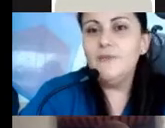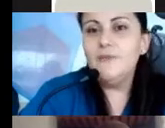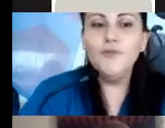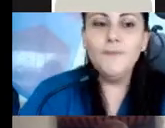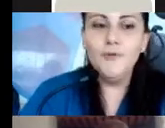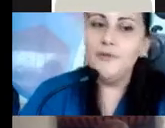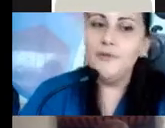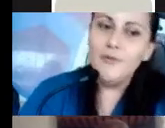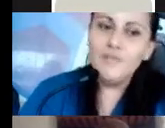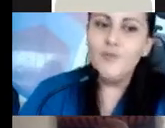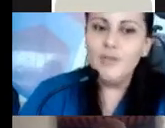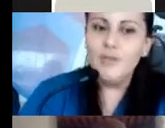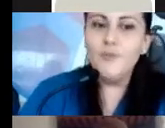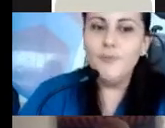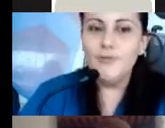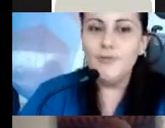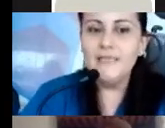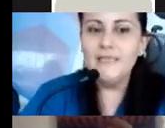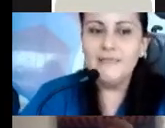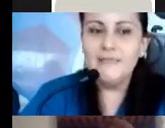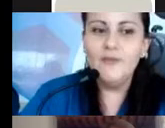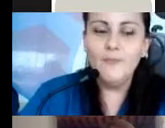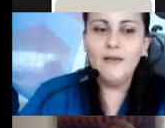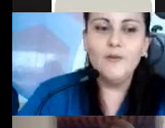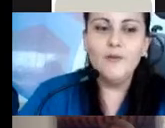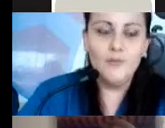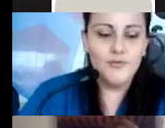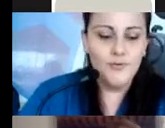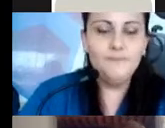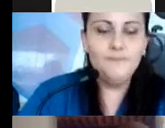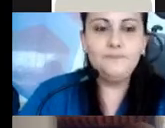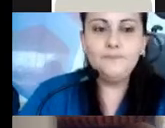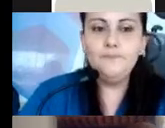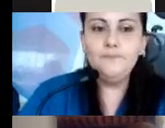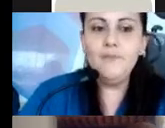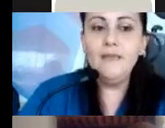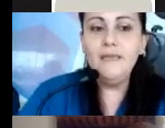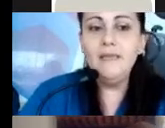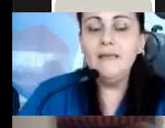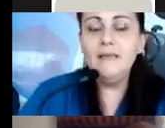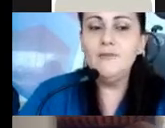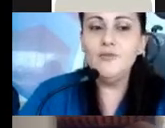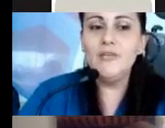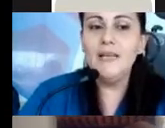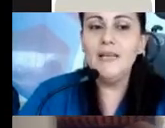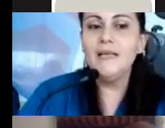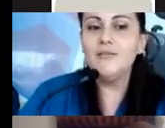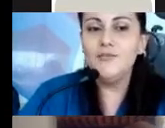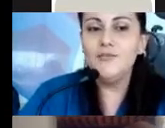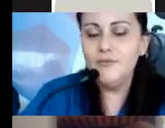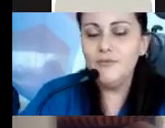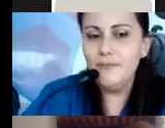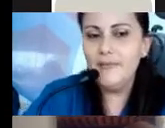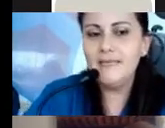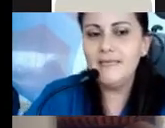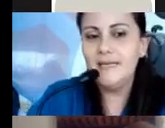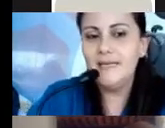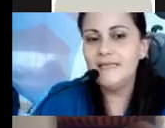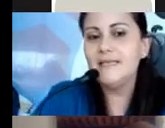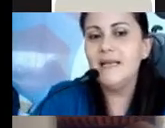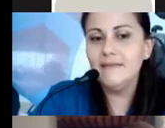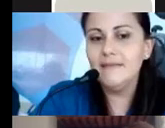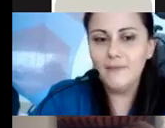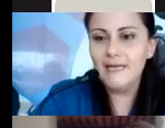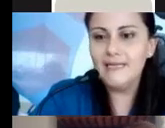Por lo tanto, bueno, las fuerzas son el soporte externo para la corrección y nos dan la aplicación típicas en